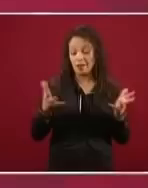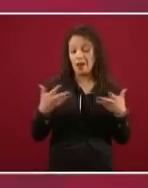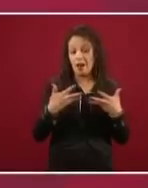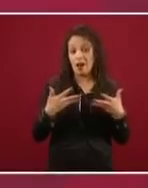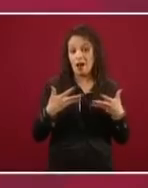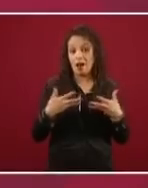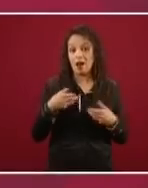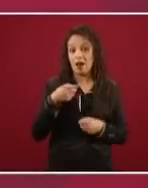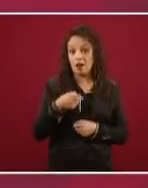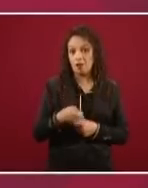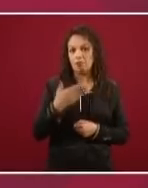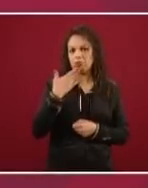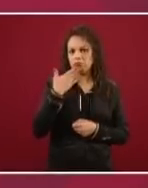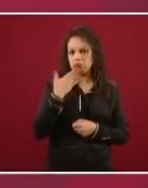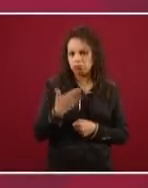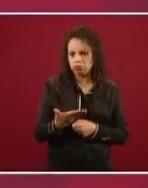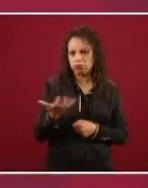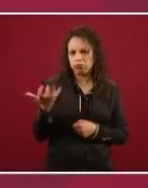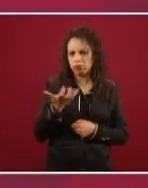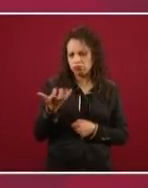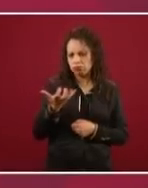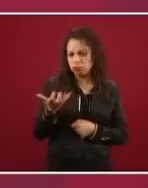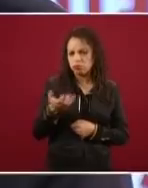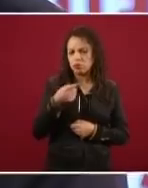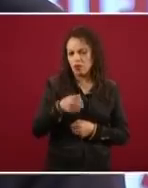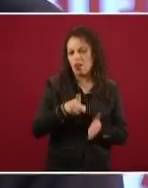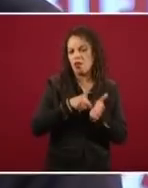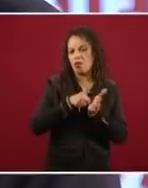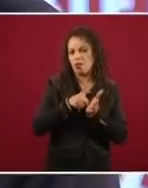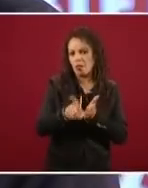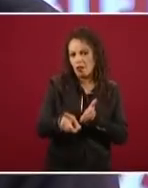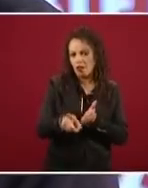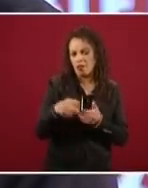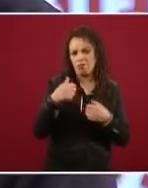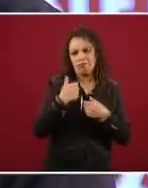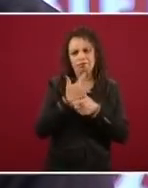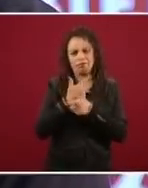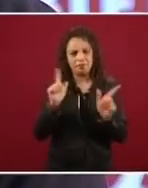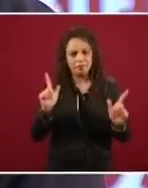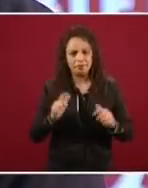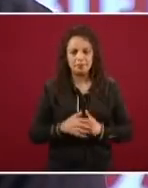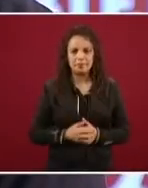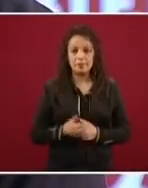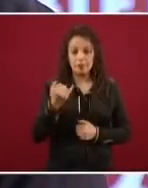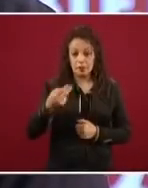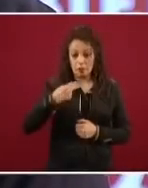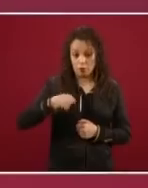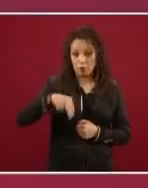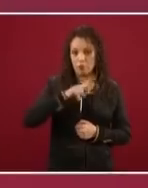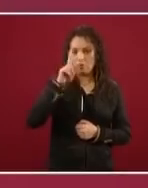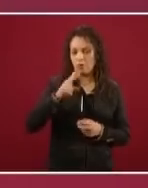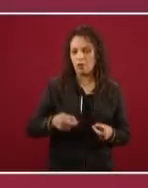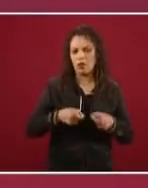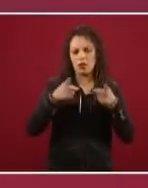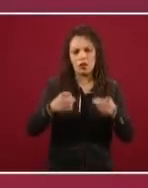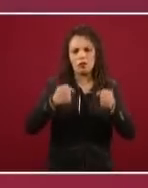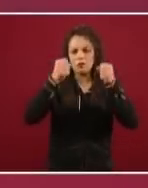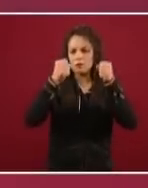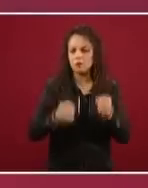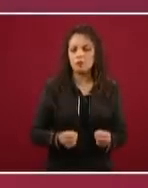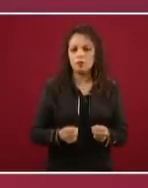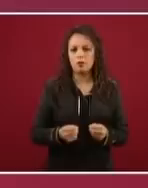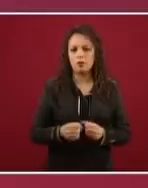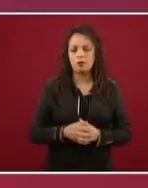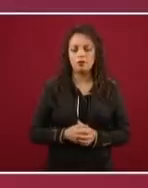a plenitud nuestros derechos y vamos nosotros a garantizar que no haya